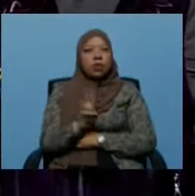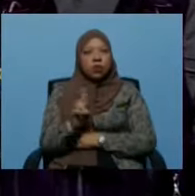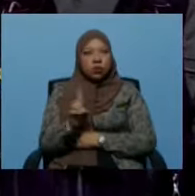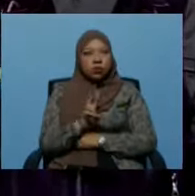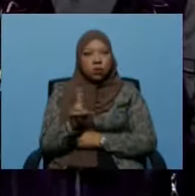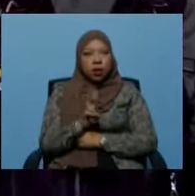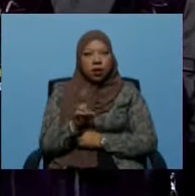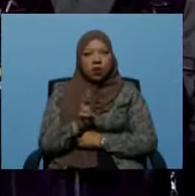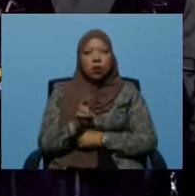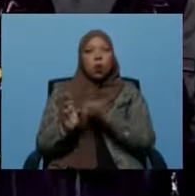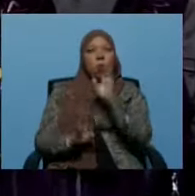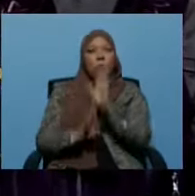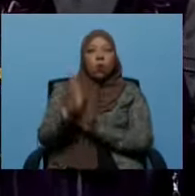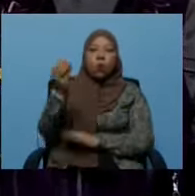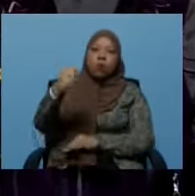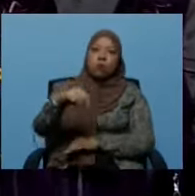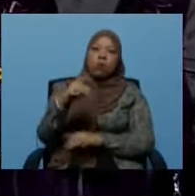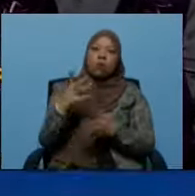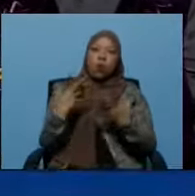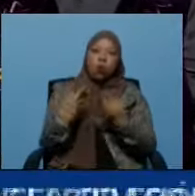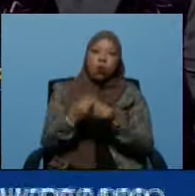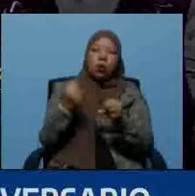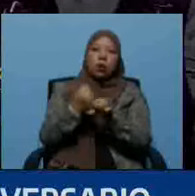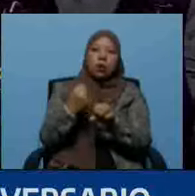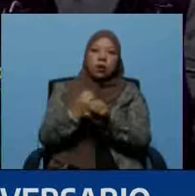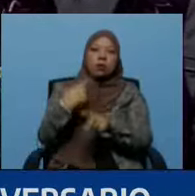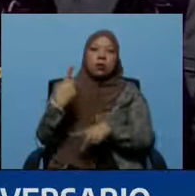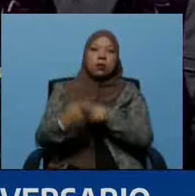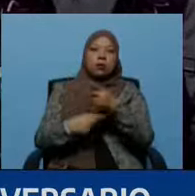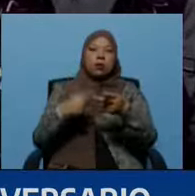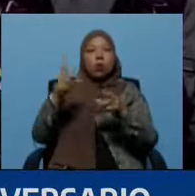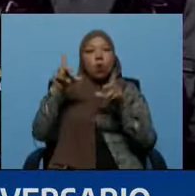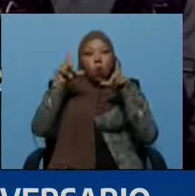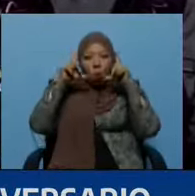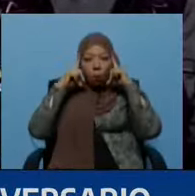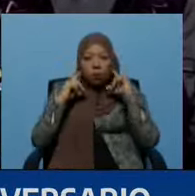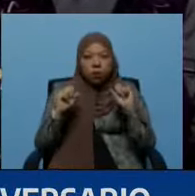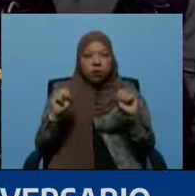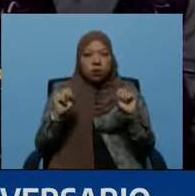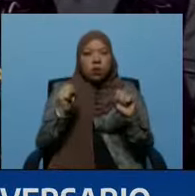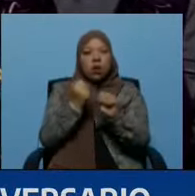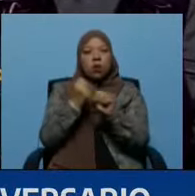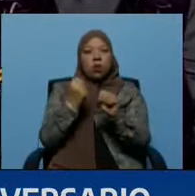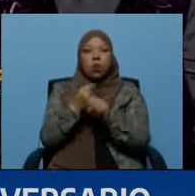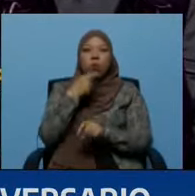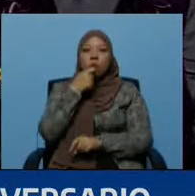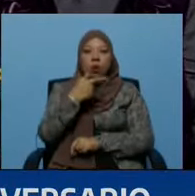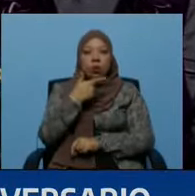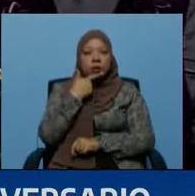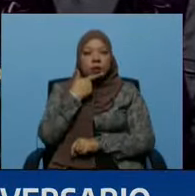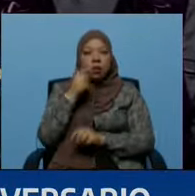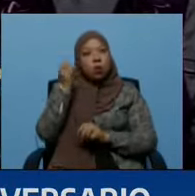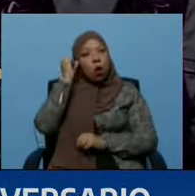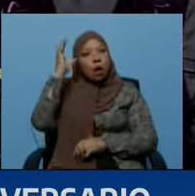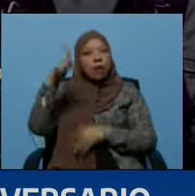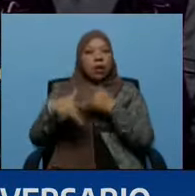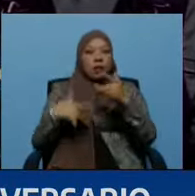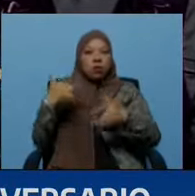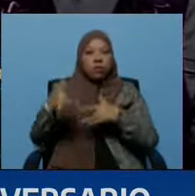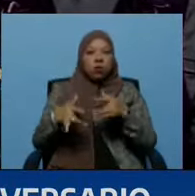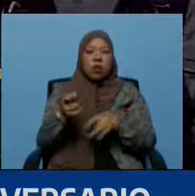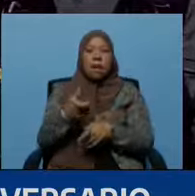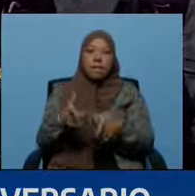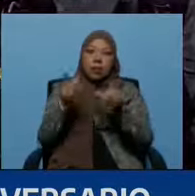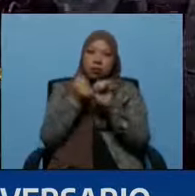seguirá creciendo y consolidándose en profesionalismo, en calidad y en capacidad de acción.